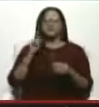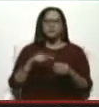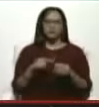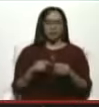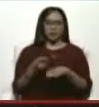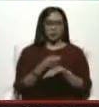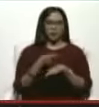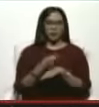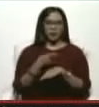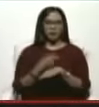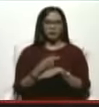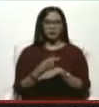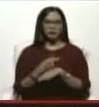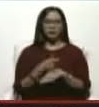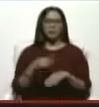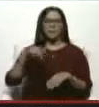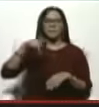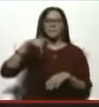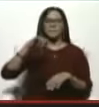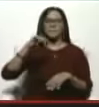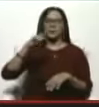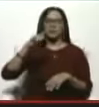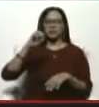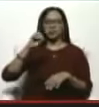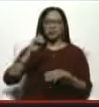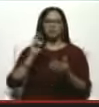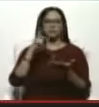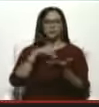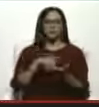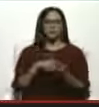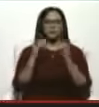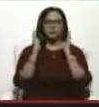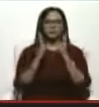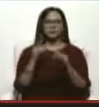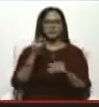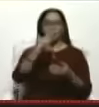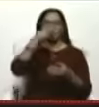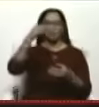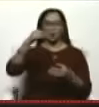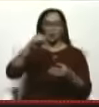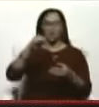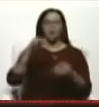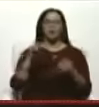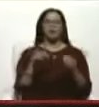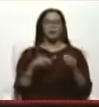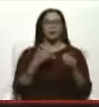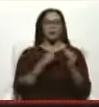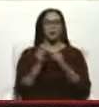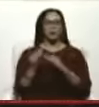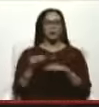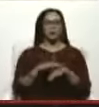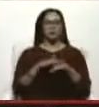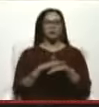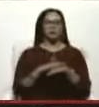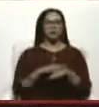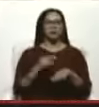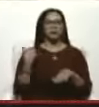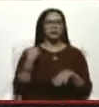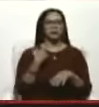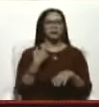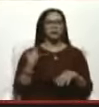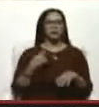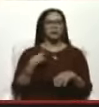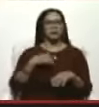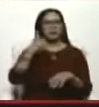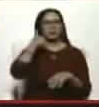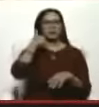el gobernador Pinto, se encuentran en la entidad atendiendo a las personas afectadas por la comunidad. Disculpe, le interrumpa, mayor, pero me están diciendo que tenemos una